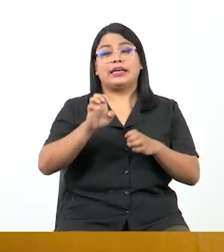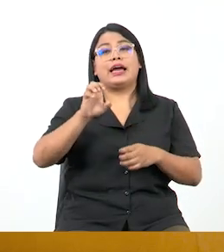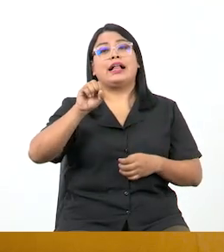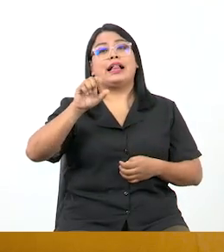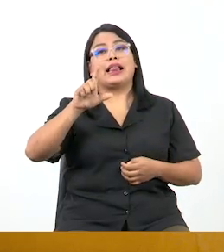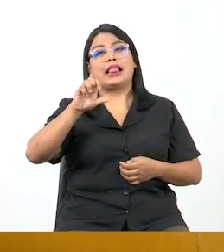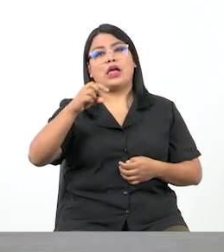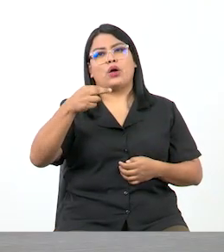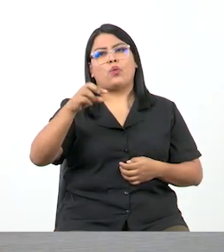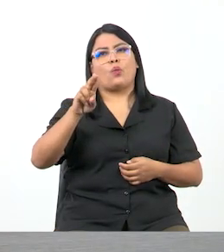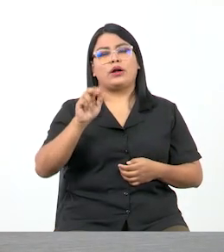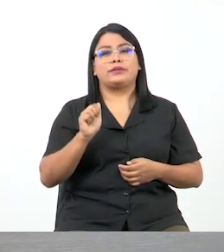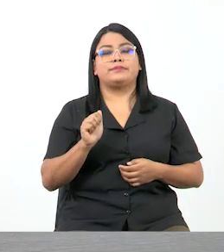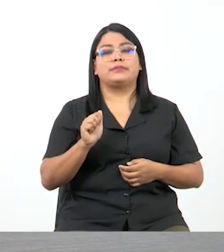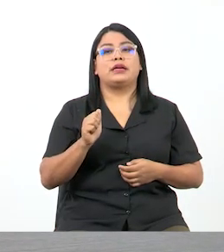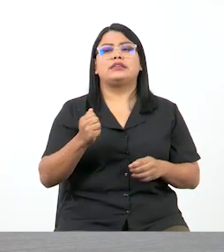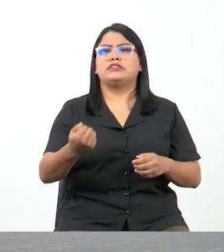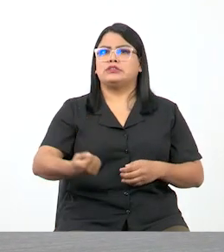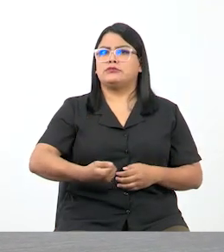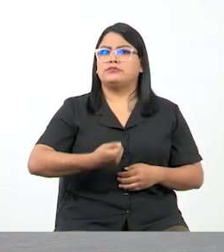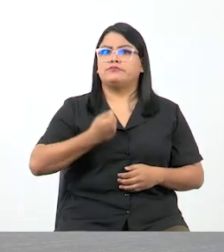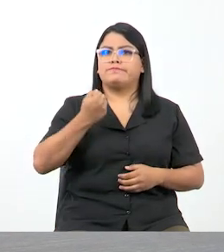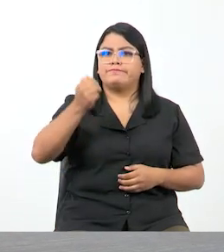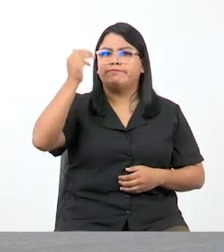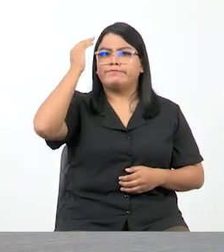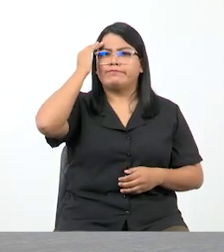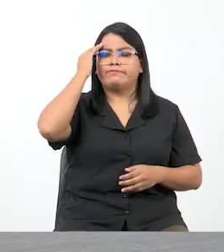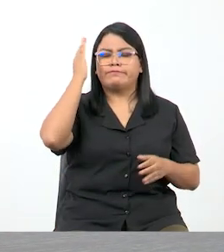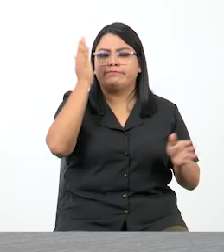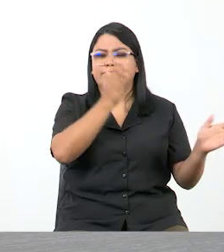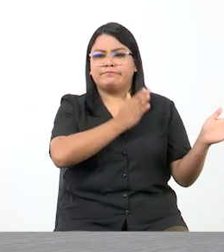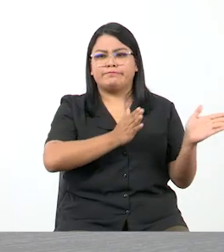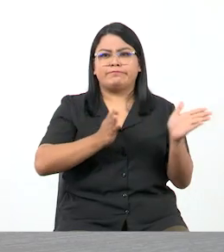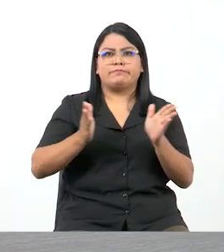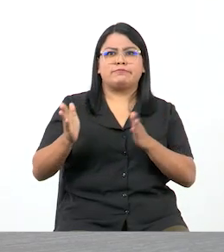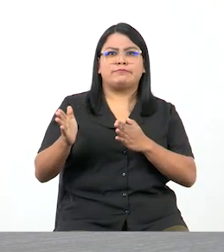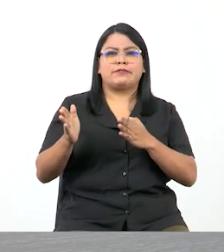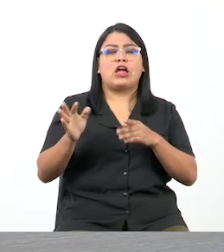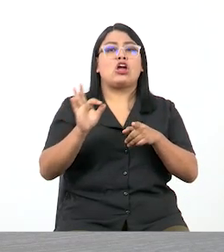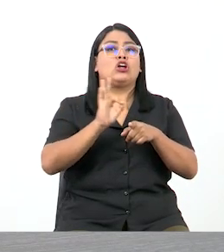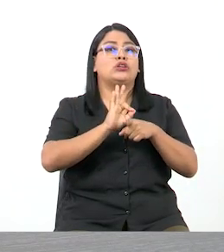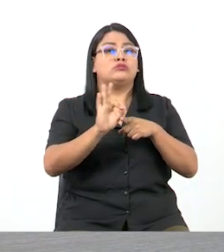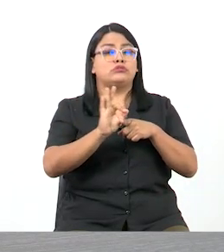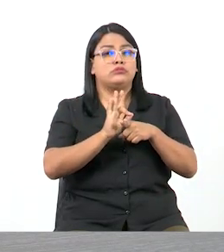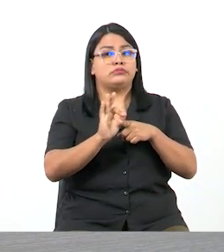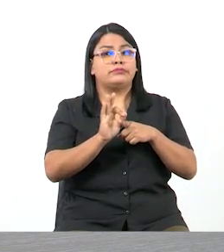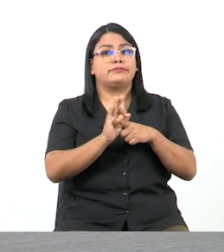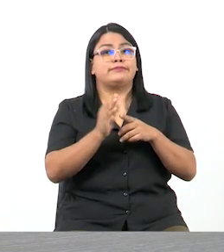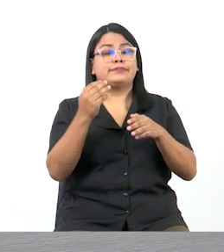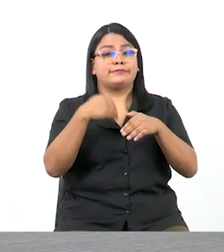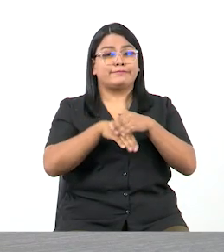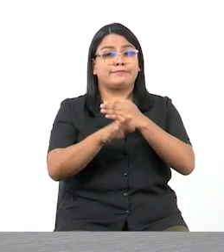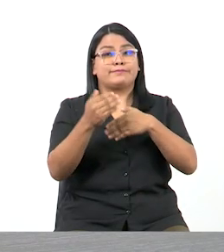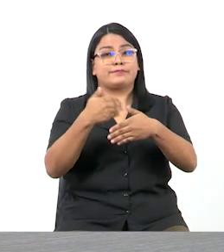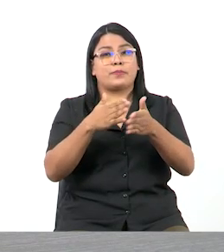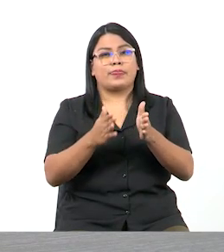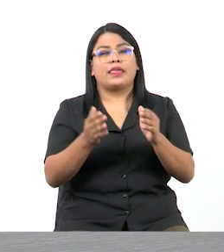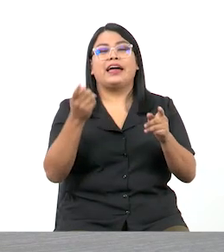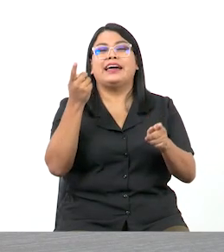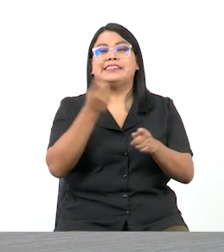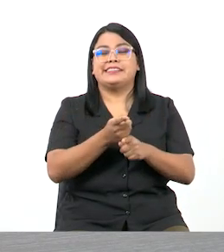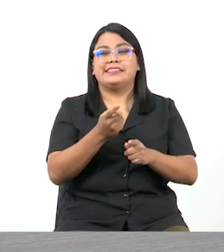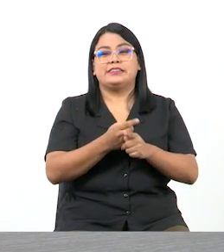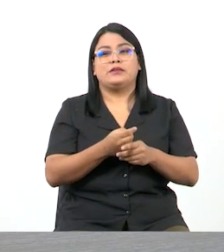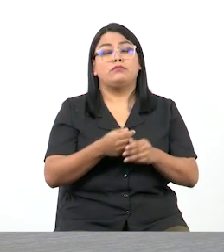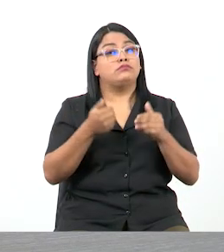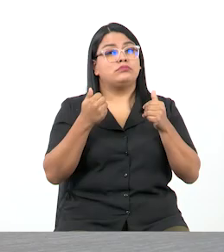estrategia ESLengua. Creo que es importante que conozcamos cuál es su estructura y cuál es la función que van a cumplir dentro del aula.